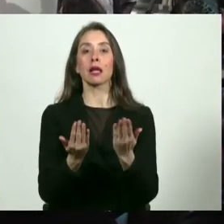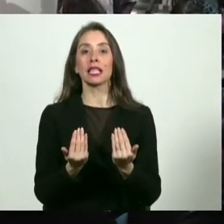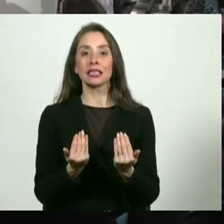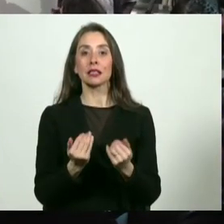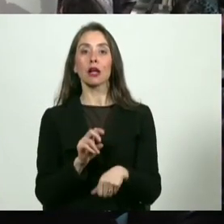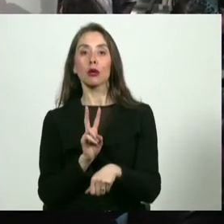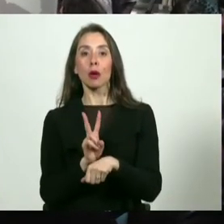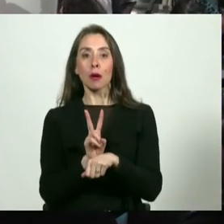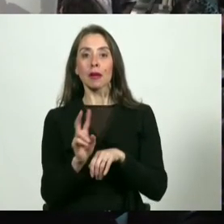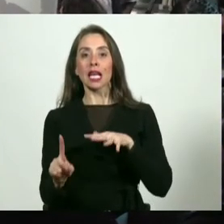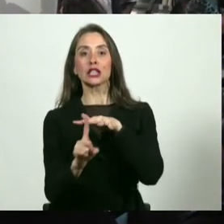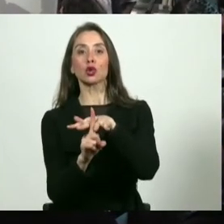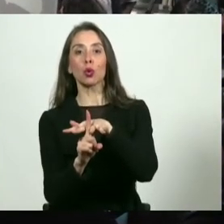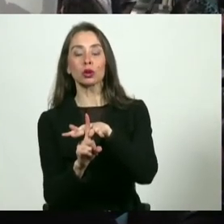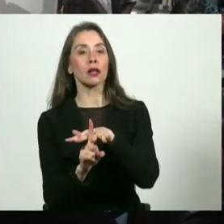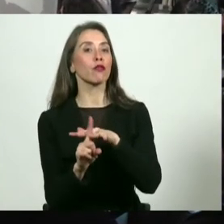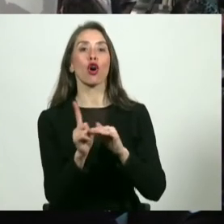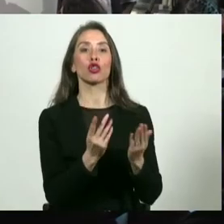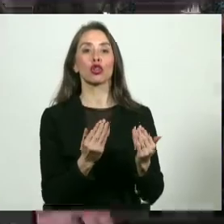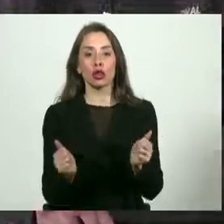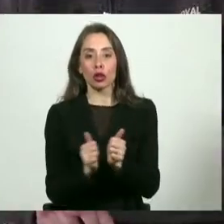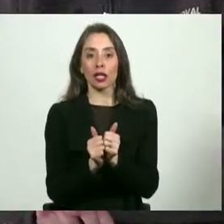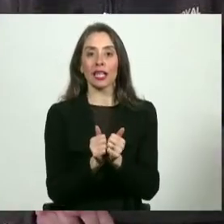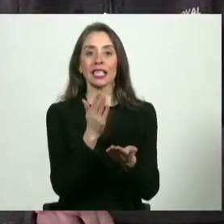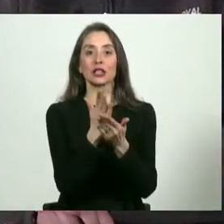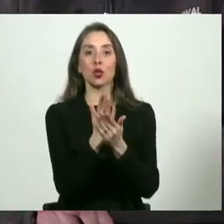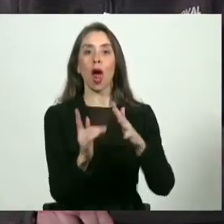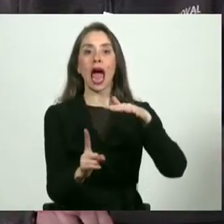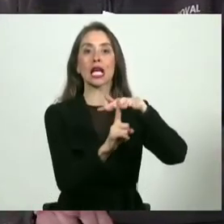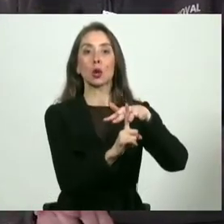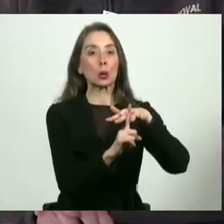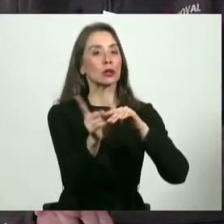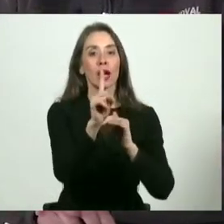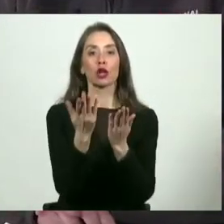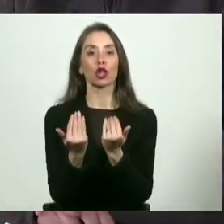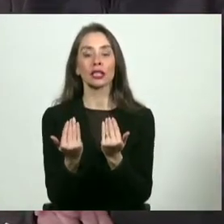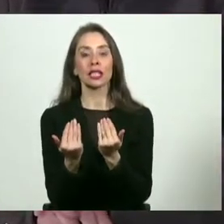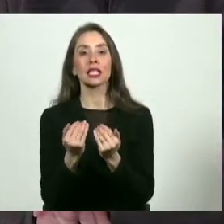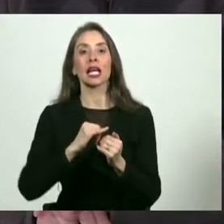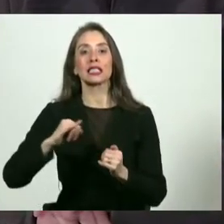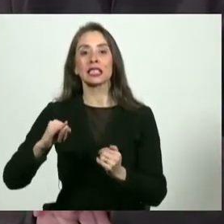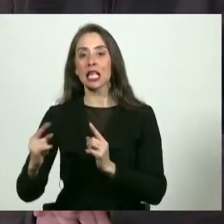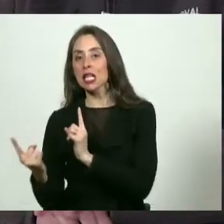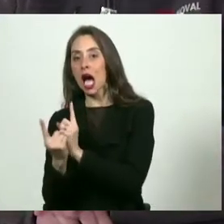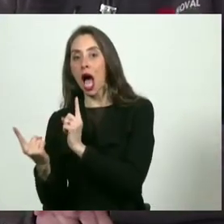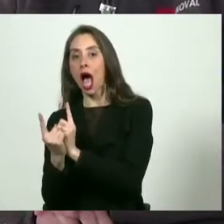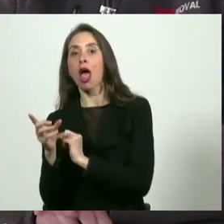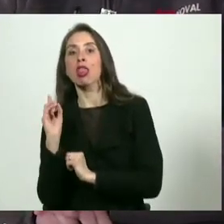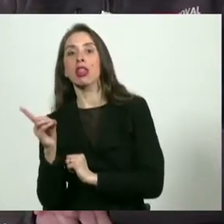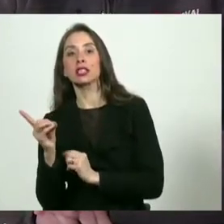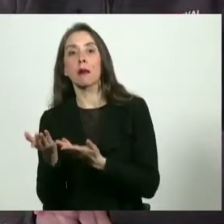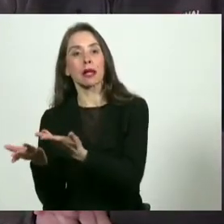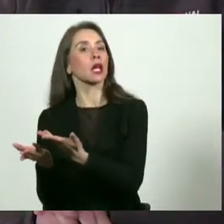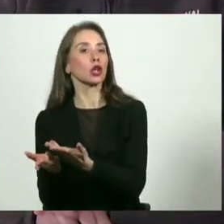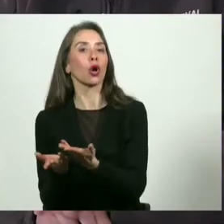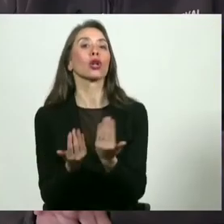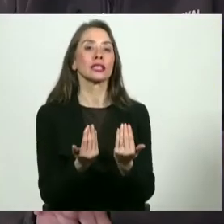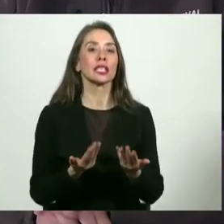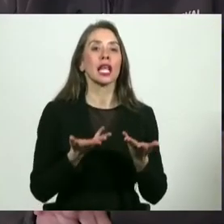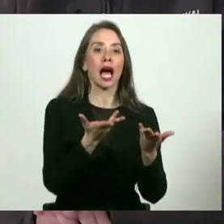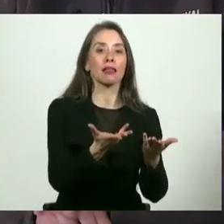no tiene retorno. ¿Por qué? Porque es el modelo médico. Y ahora nosotros necesitamos el modelo biopsicosocial, que es lo que manda la